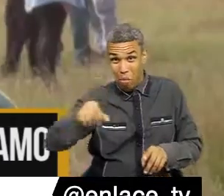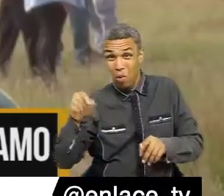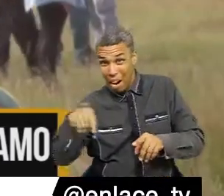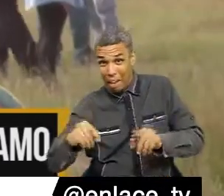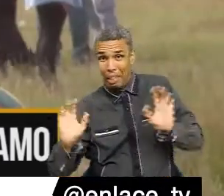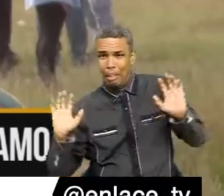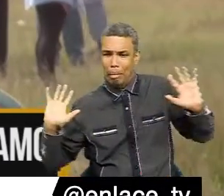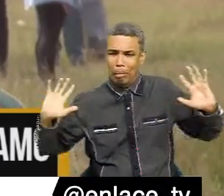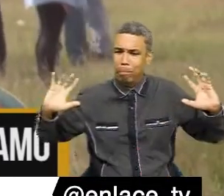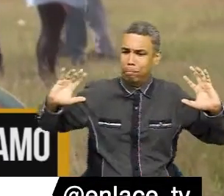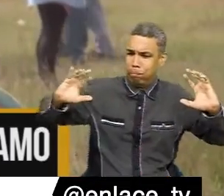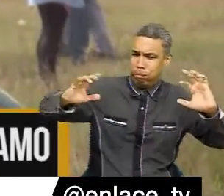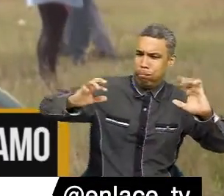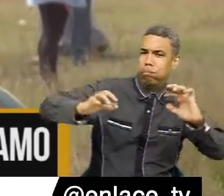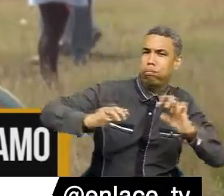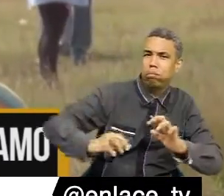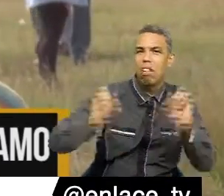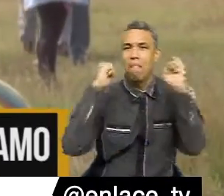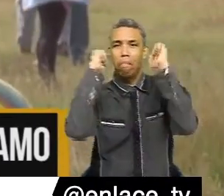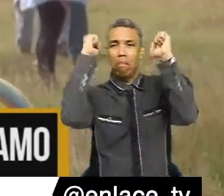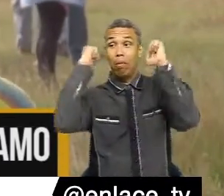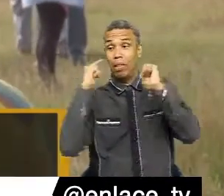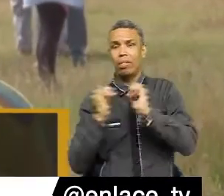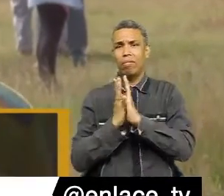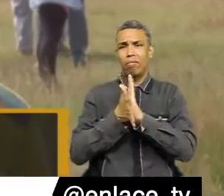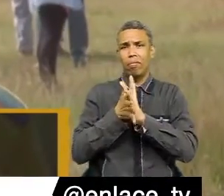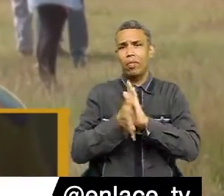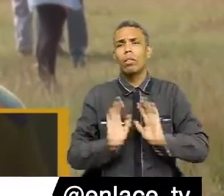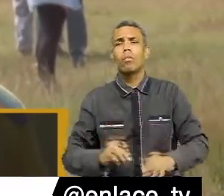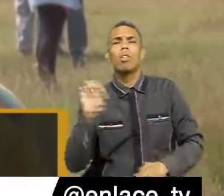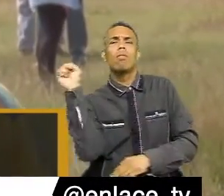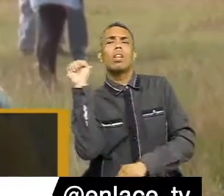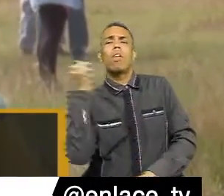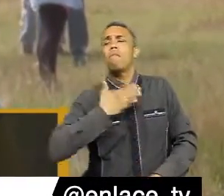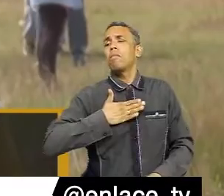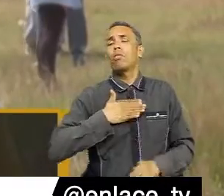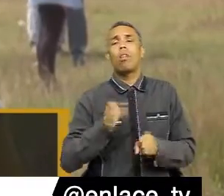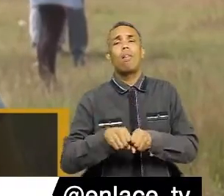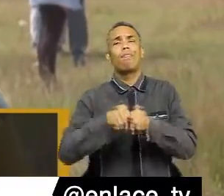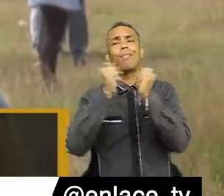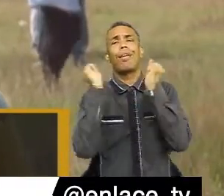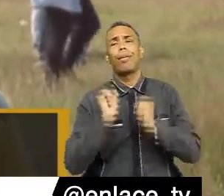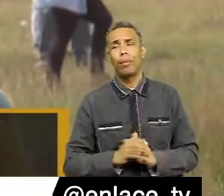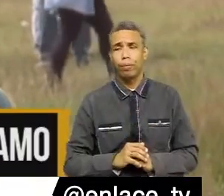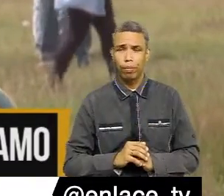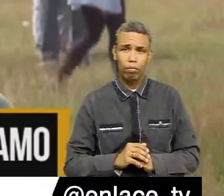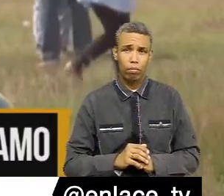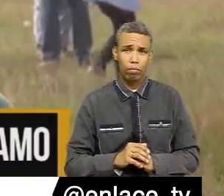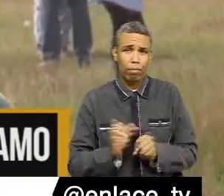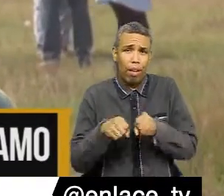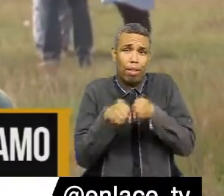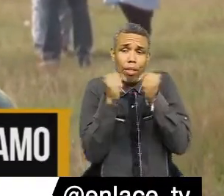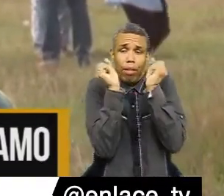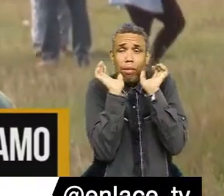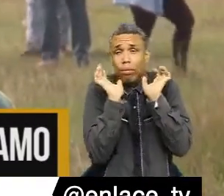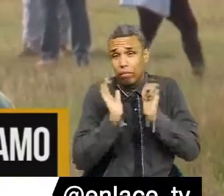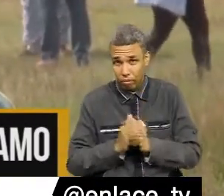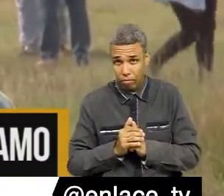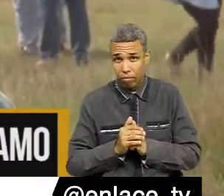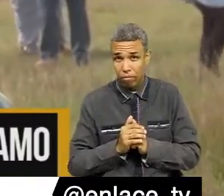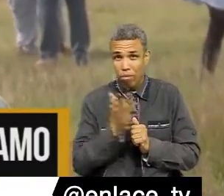Casualmente en este momento tengo el carro en el taller porque es que no hace ni sino para arreglar carro. No, la verdad es una